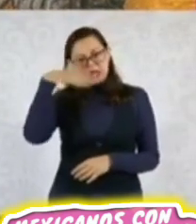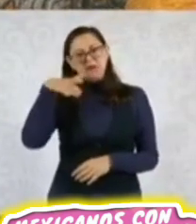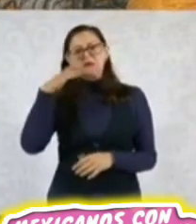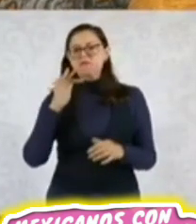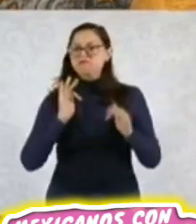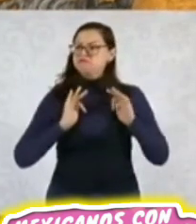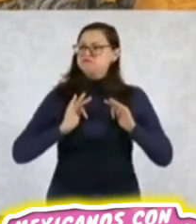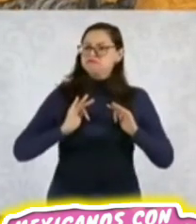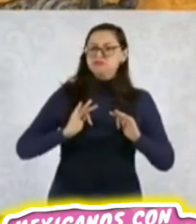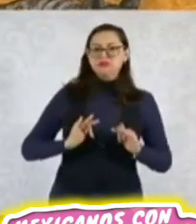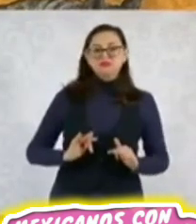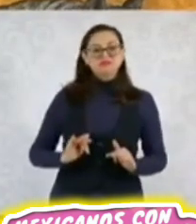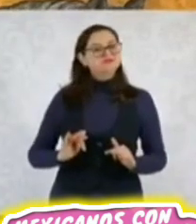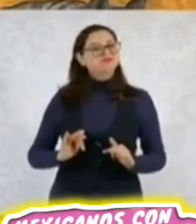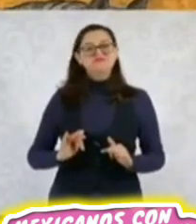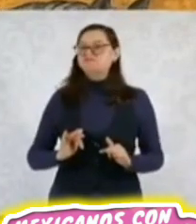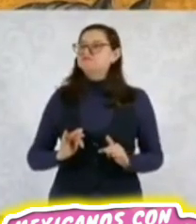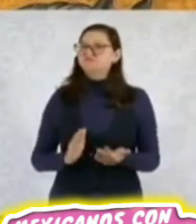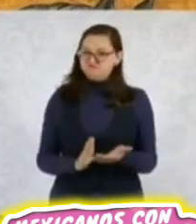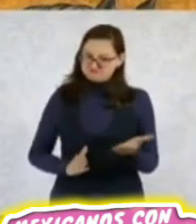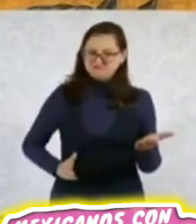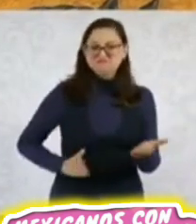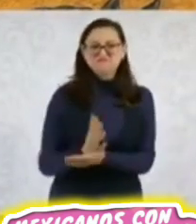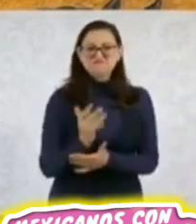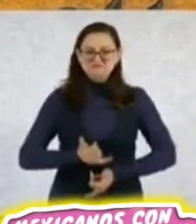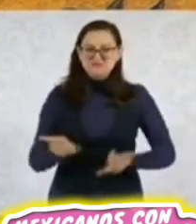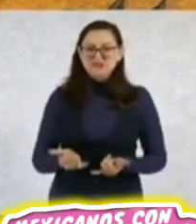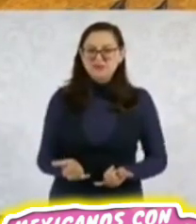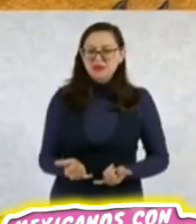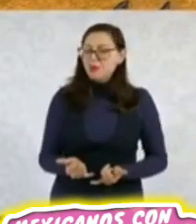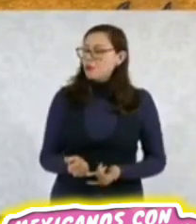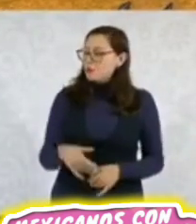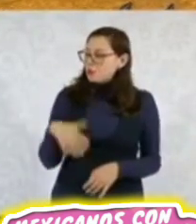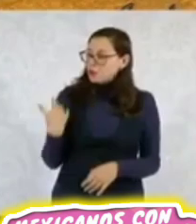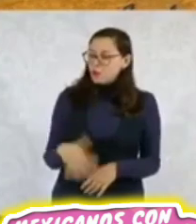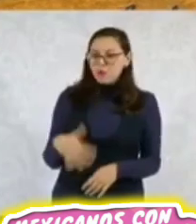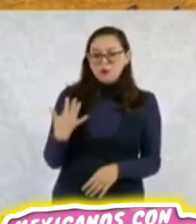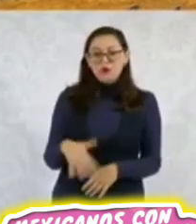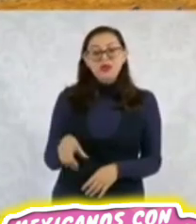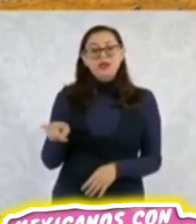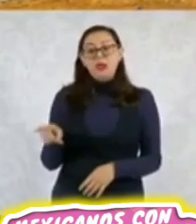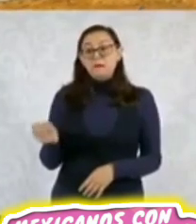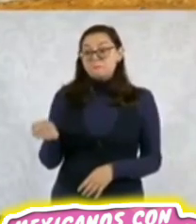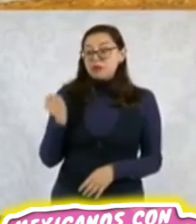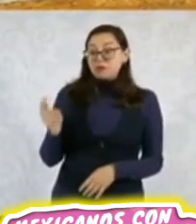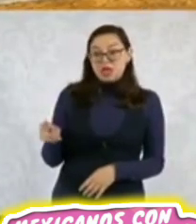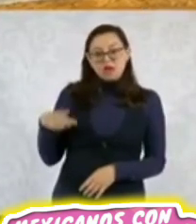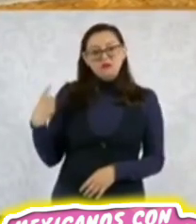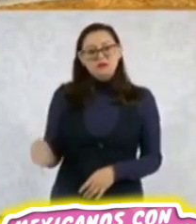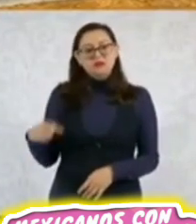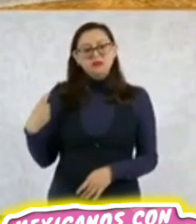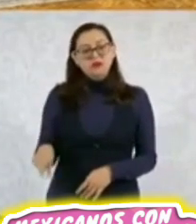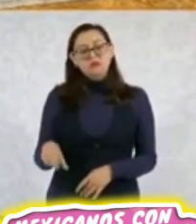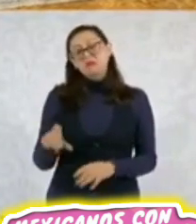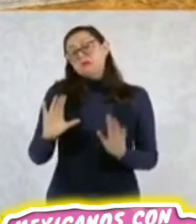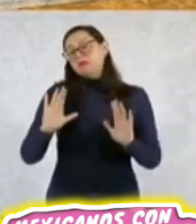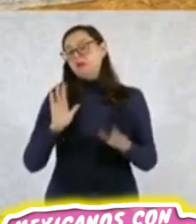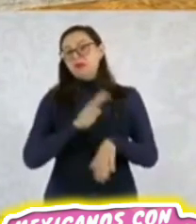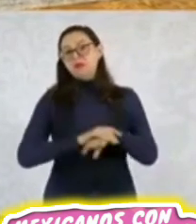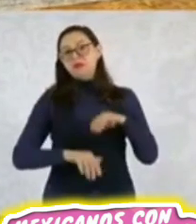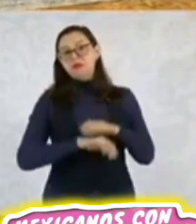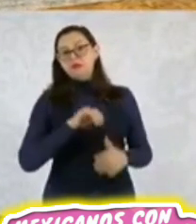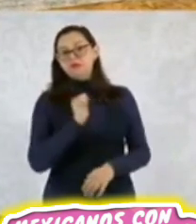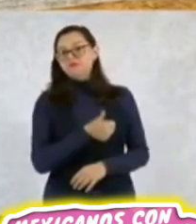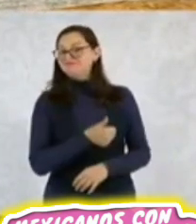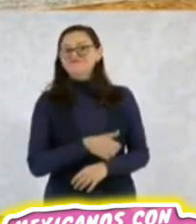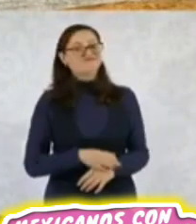decide ingresar a la insurgencia. Es como hoy día podríamos decir que el privilegio no la cegó, ¿no? A pesar de tener el futuro